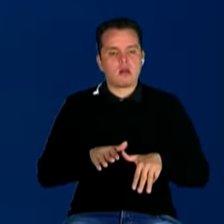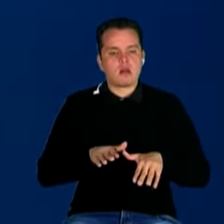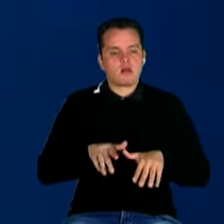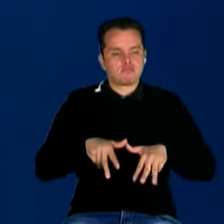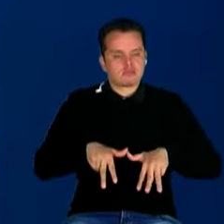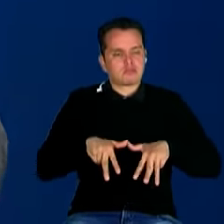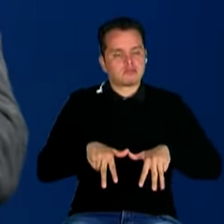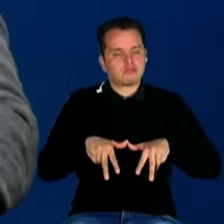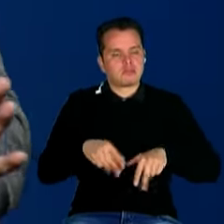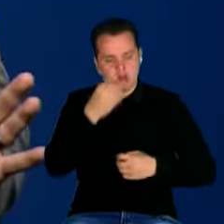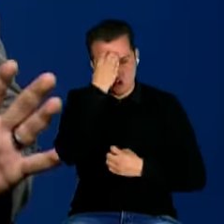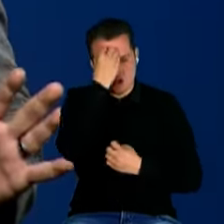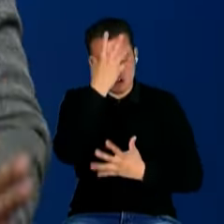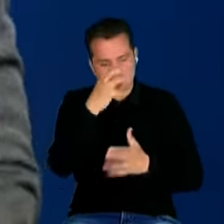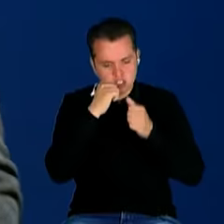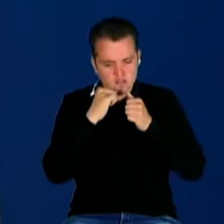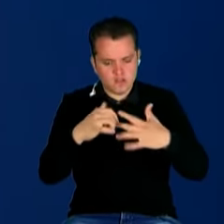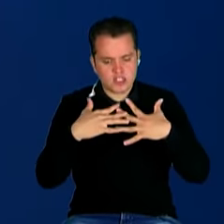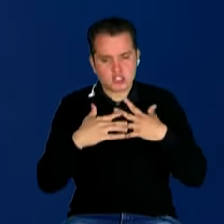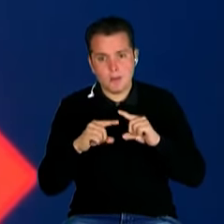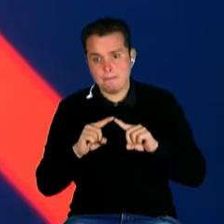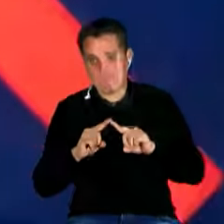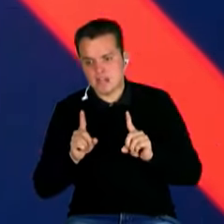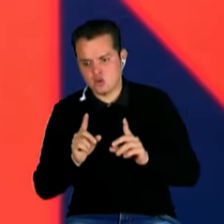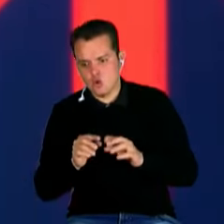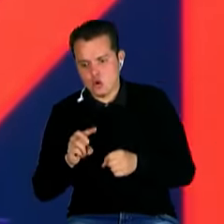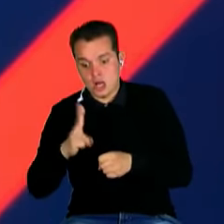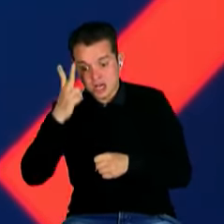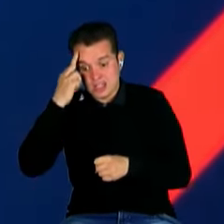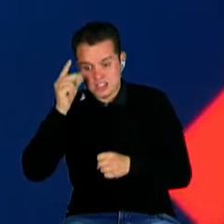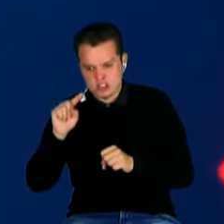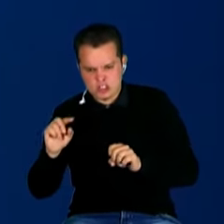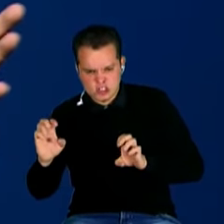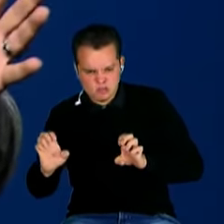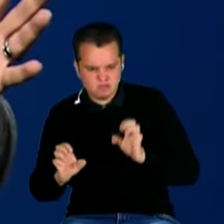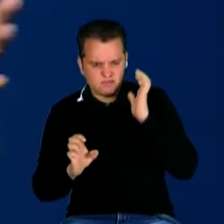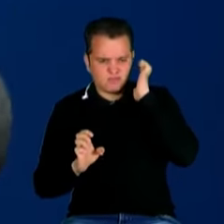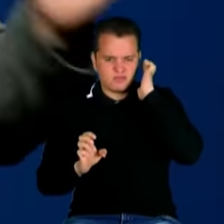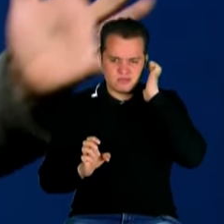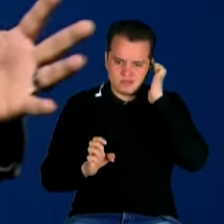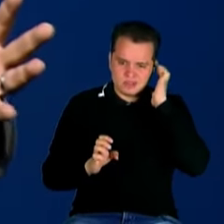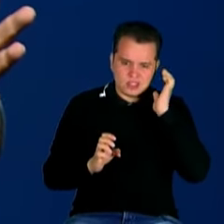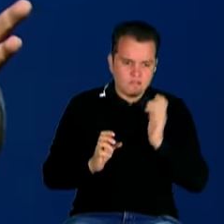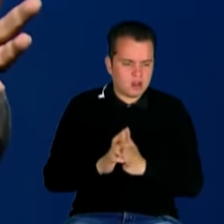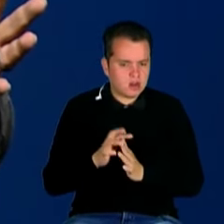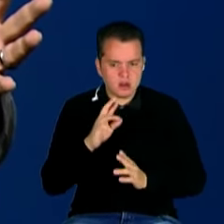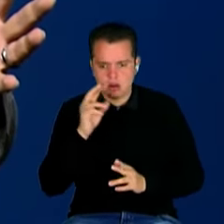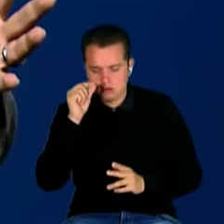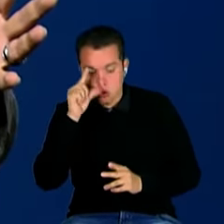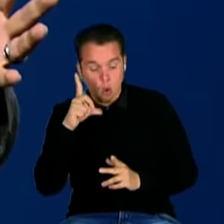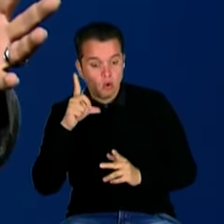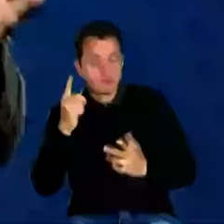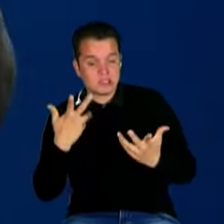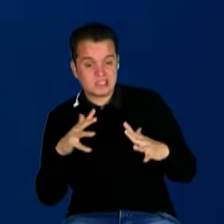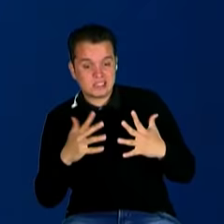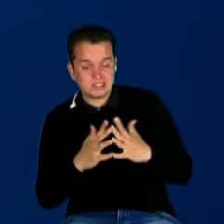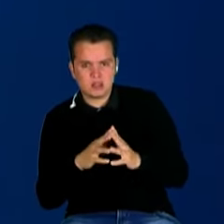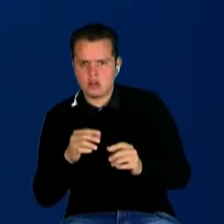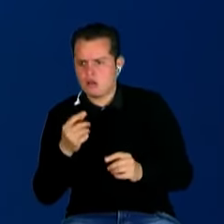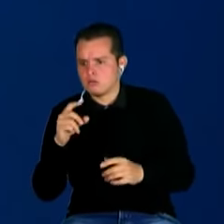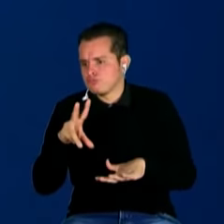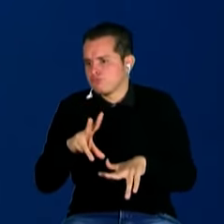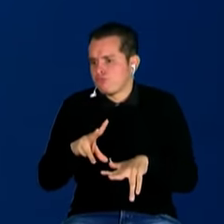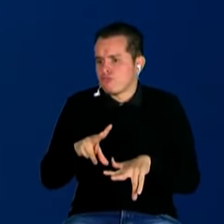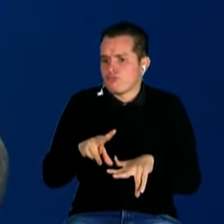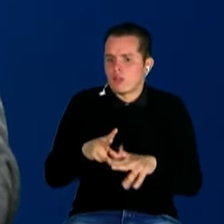a causa de la obediencia. Y si por algún motivo tendrás que enfrentar cosas inesperadas que